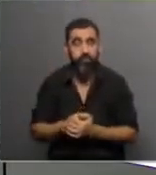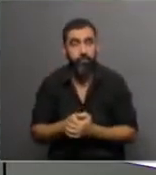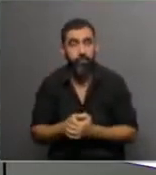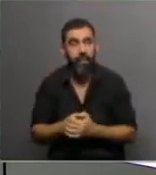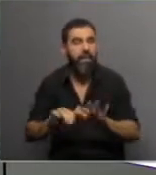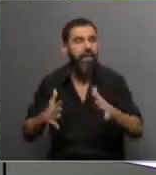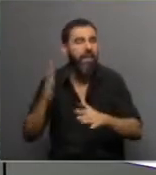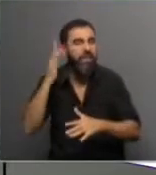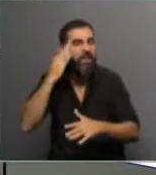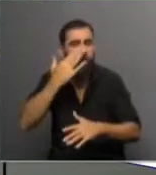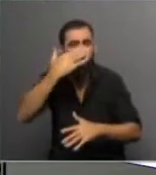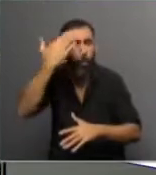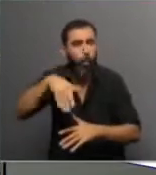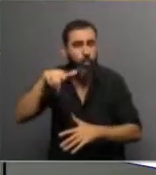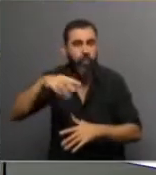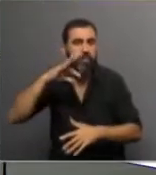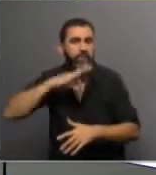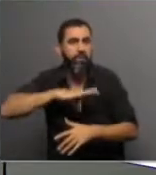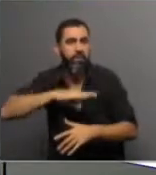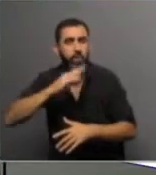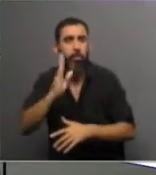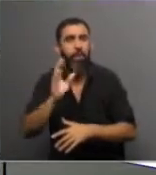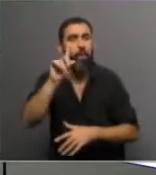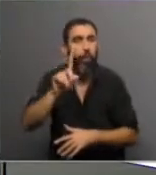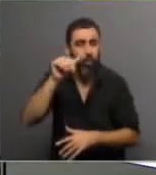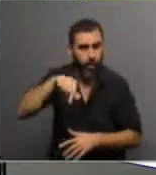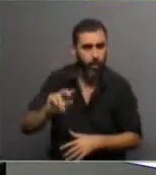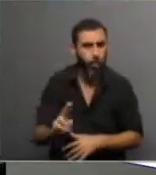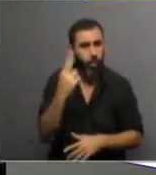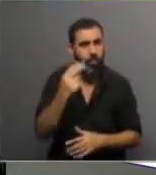lo que sabemos? ¿Qué es lo último que supimos de la presencia de esa variante en Uruguay?